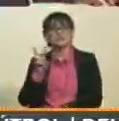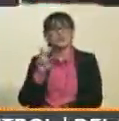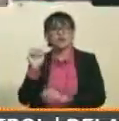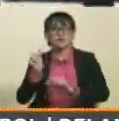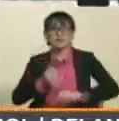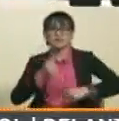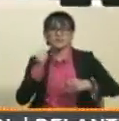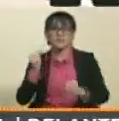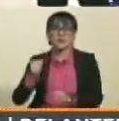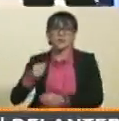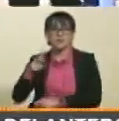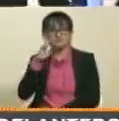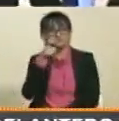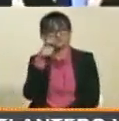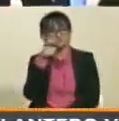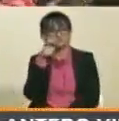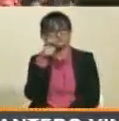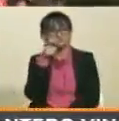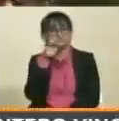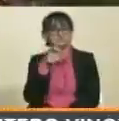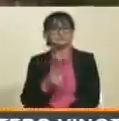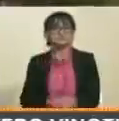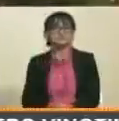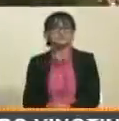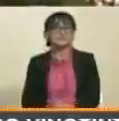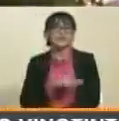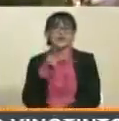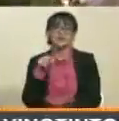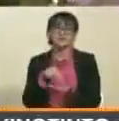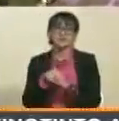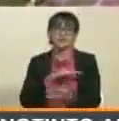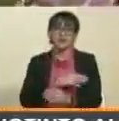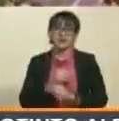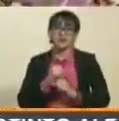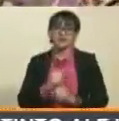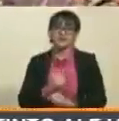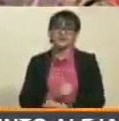Amacuro, los guardianes de la soberanía nacional.